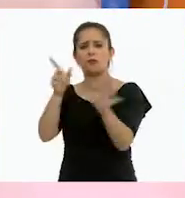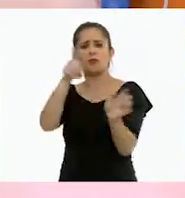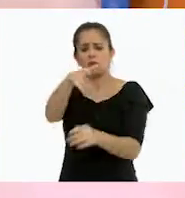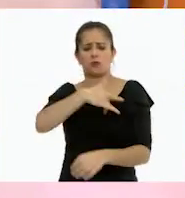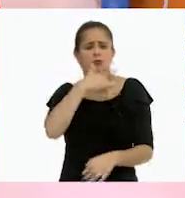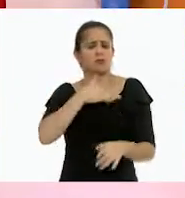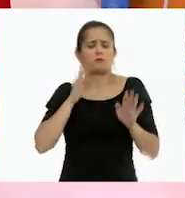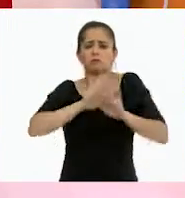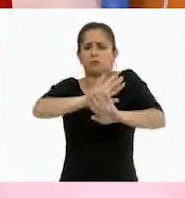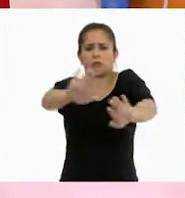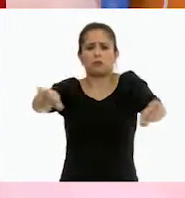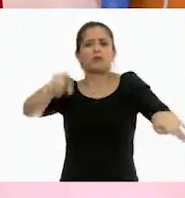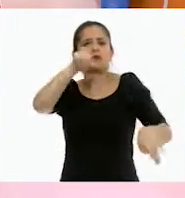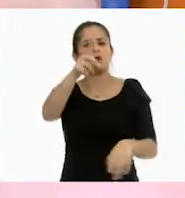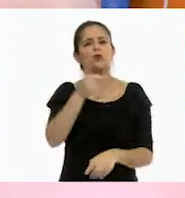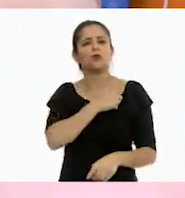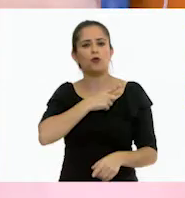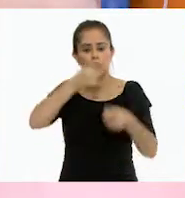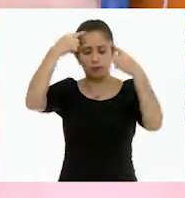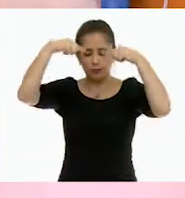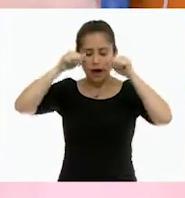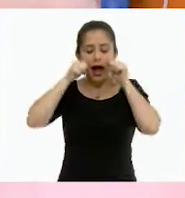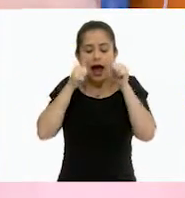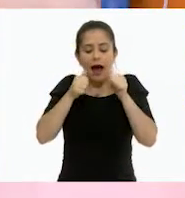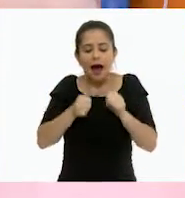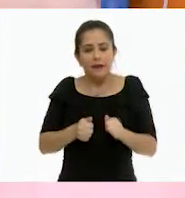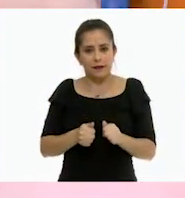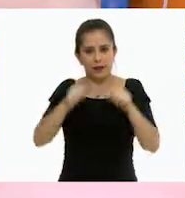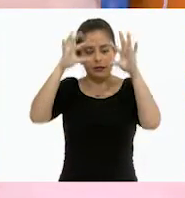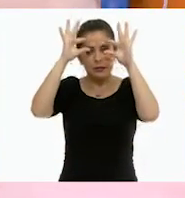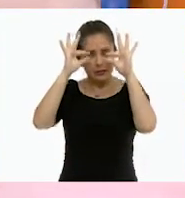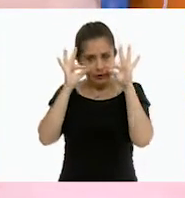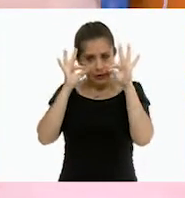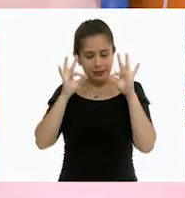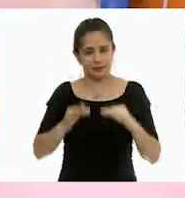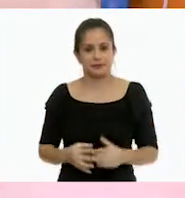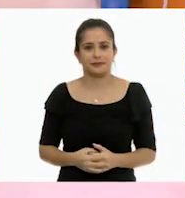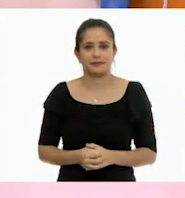pasar y entonces recupera la atención en los sonidos.